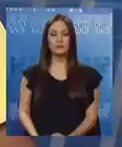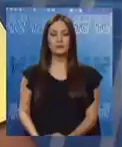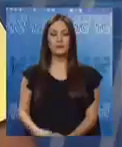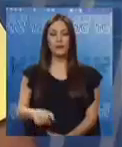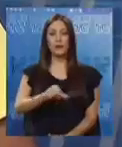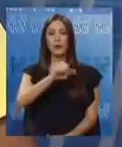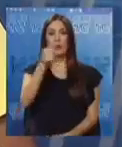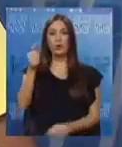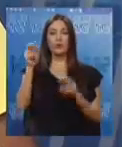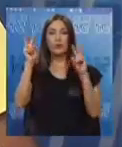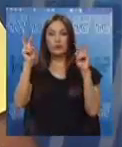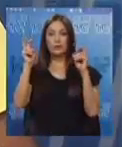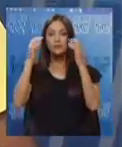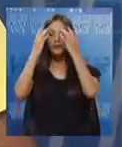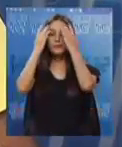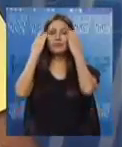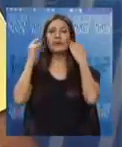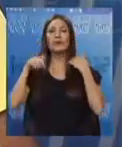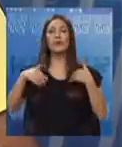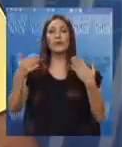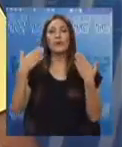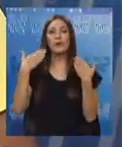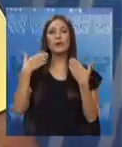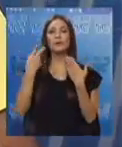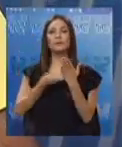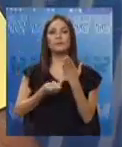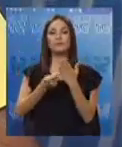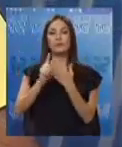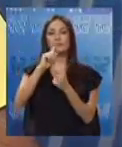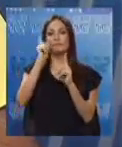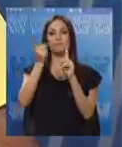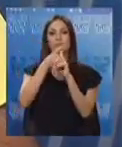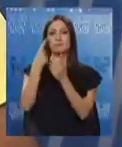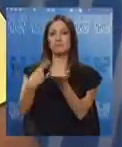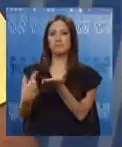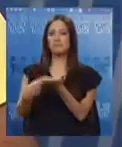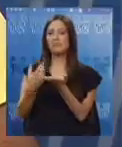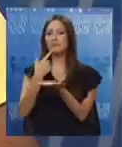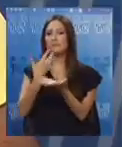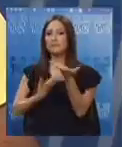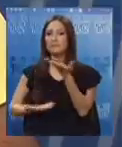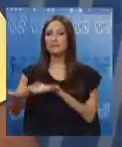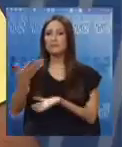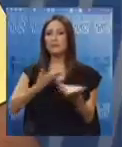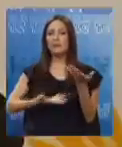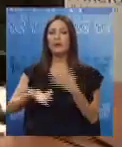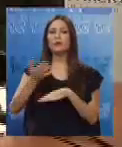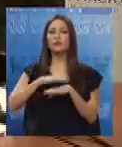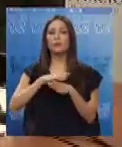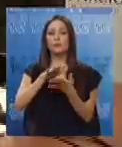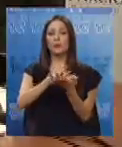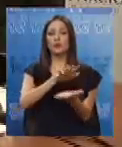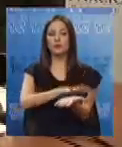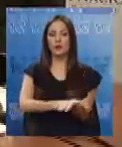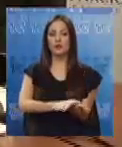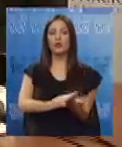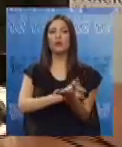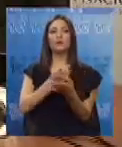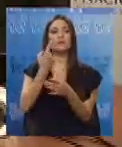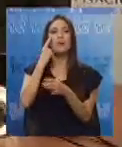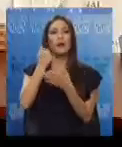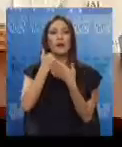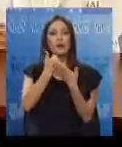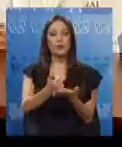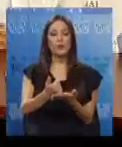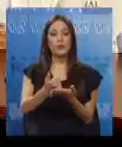En otro tema, en la Casa Legislativa de Guayaquil se desarrolló la primera reunión de socialización del anteproyecto de Ley de Prevención, Protección y Socorro